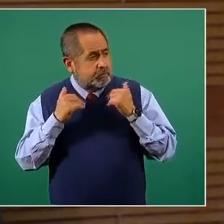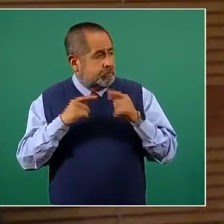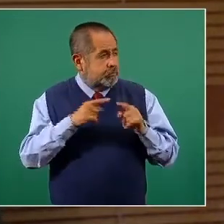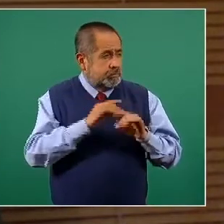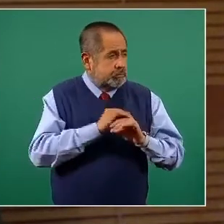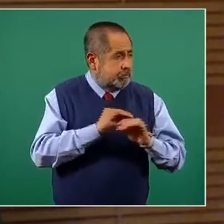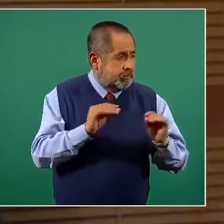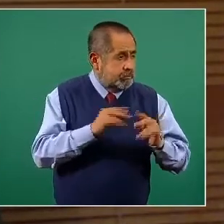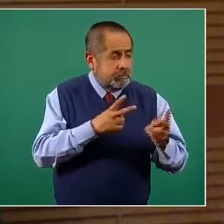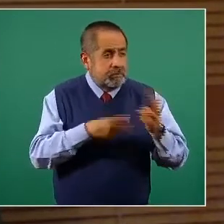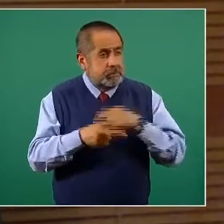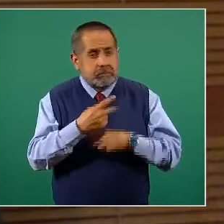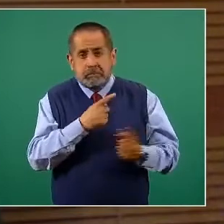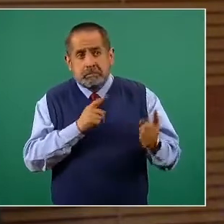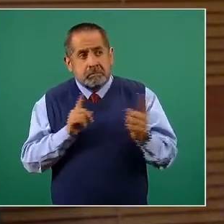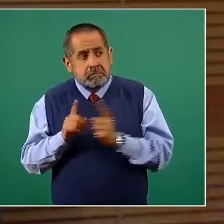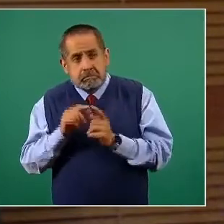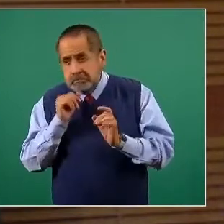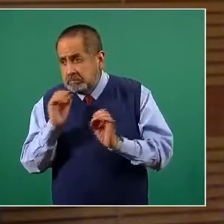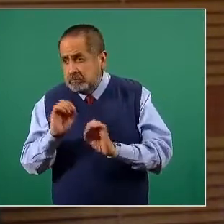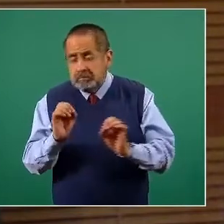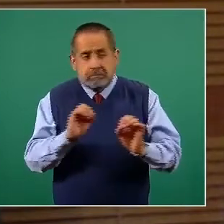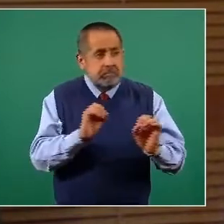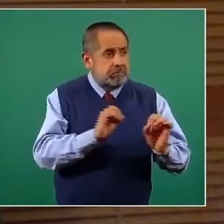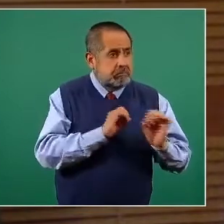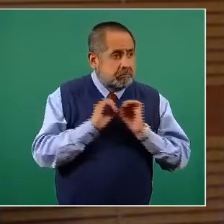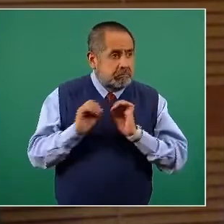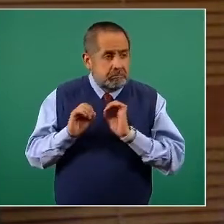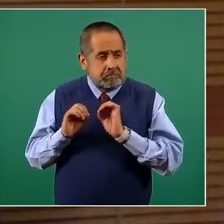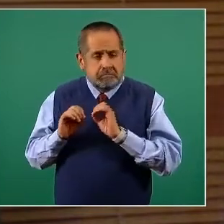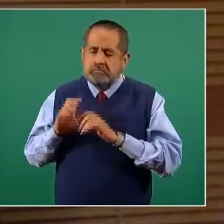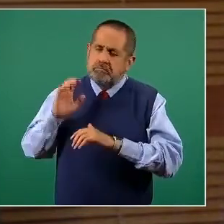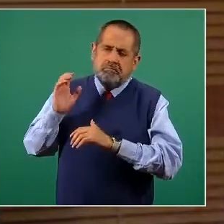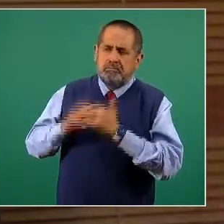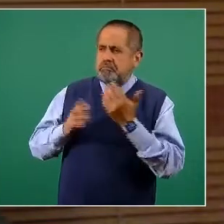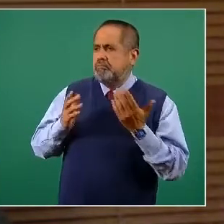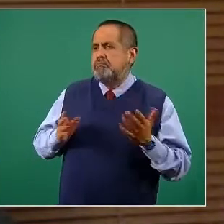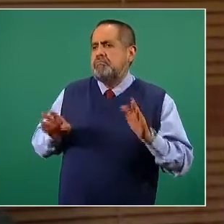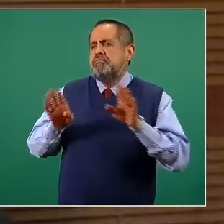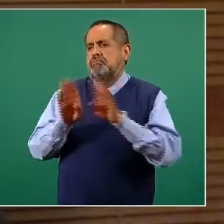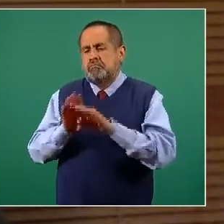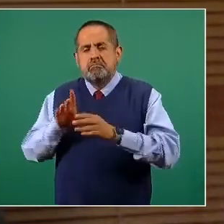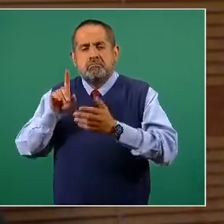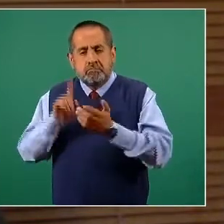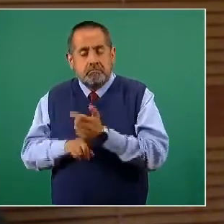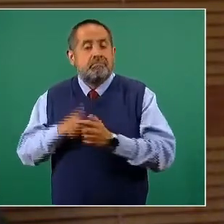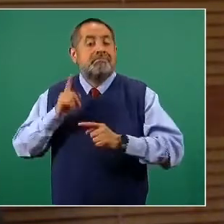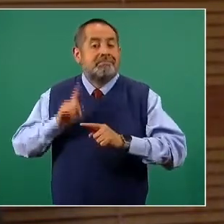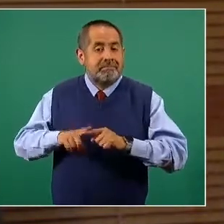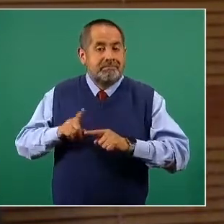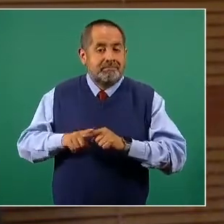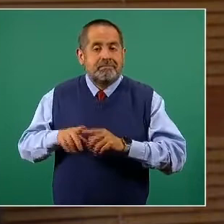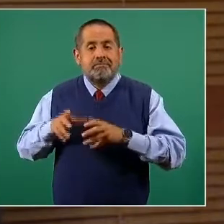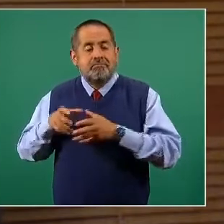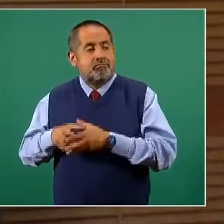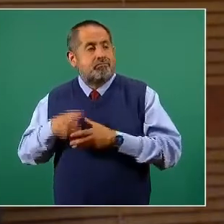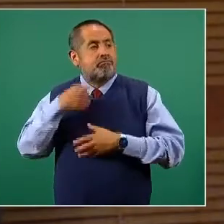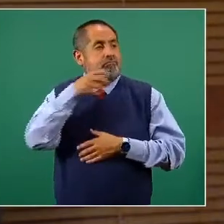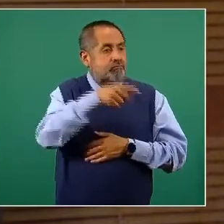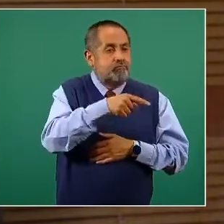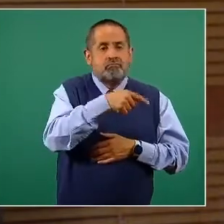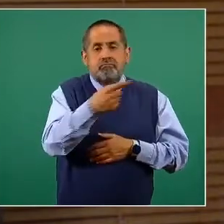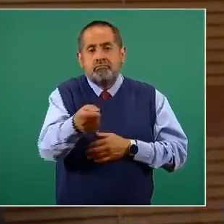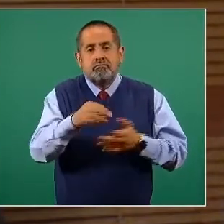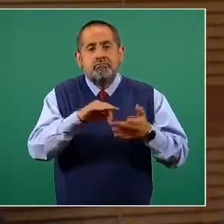que se estén acercando a los sitios de vacunación, se están cerrando estos sitios de vacunación y activando sitios de vacunación en municipios